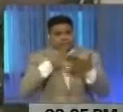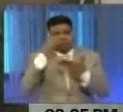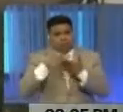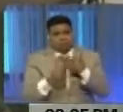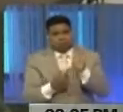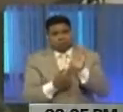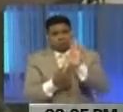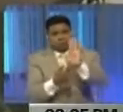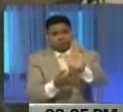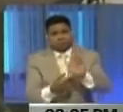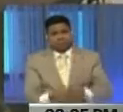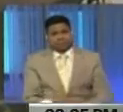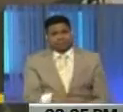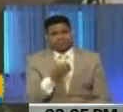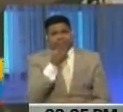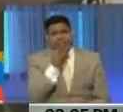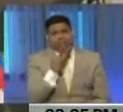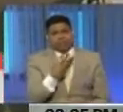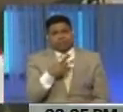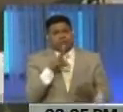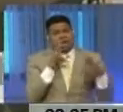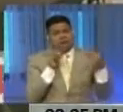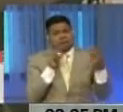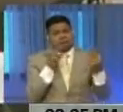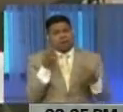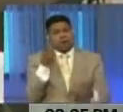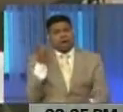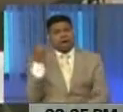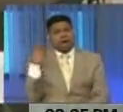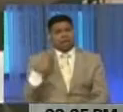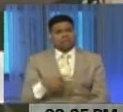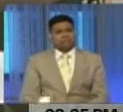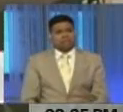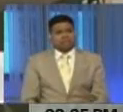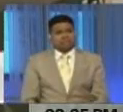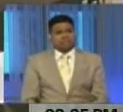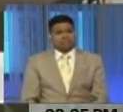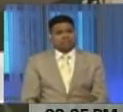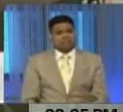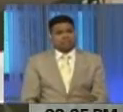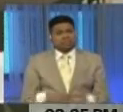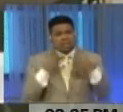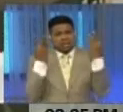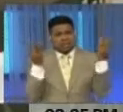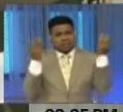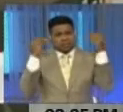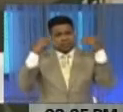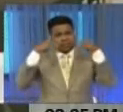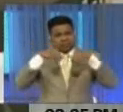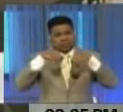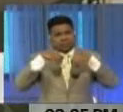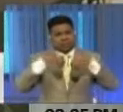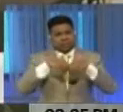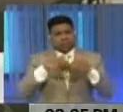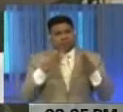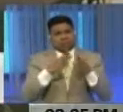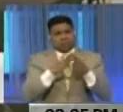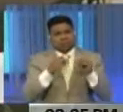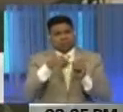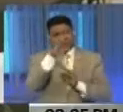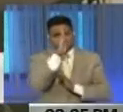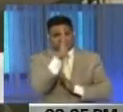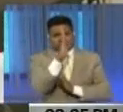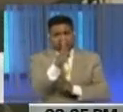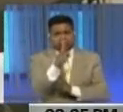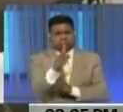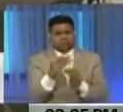como bien habíamos comentado anteriormente, está concebido desde las líneas y la ideología de